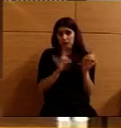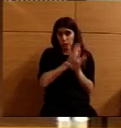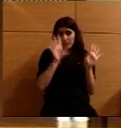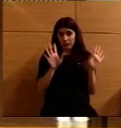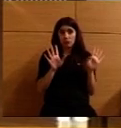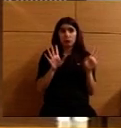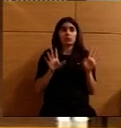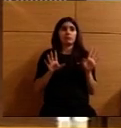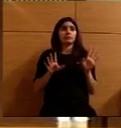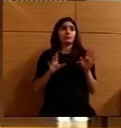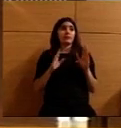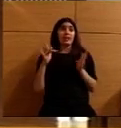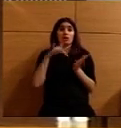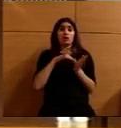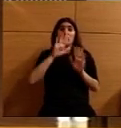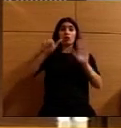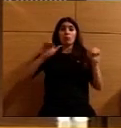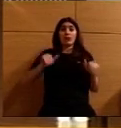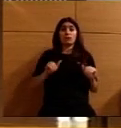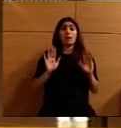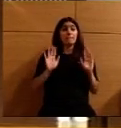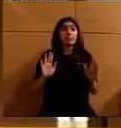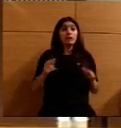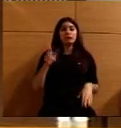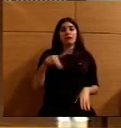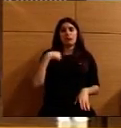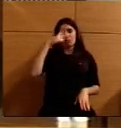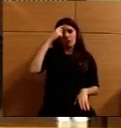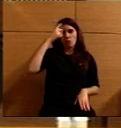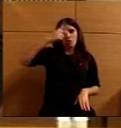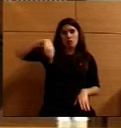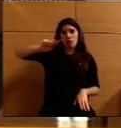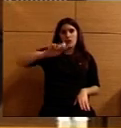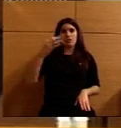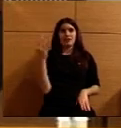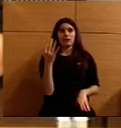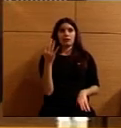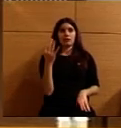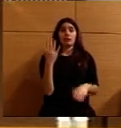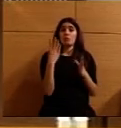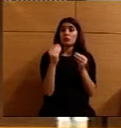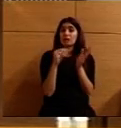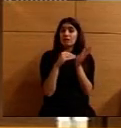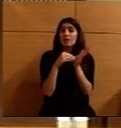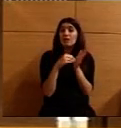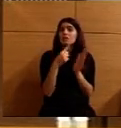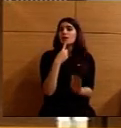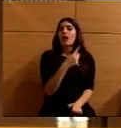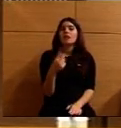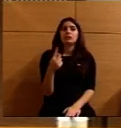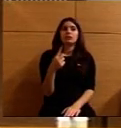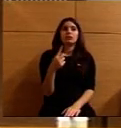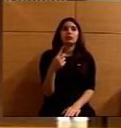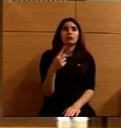disposición de los diputados en el momento de la convocatoria. Y también recordar que en muchas ocasiones se ha dicho que no